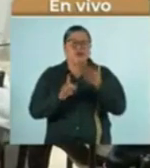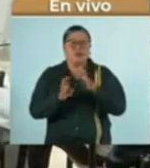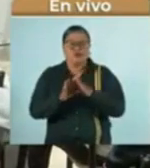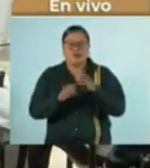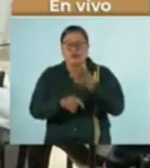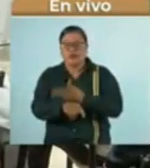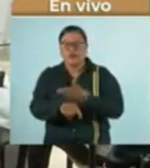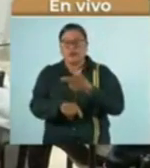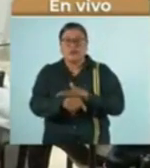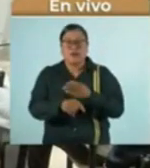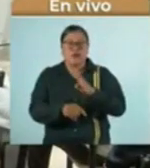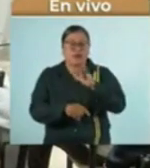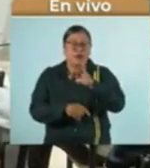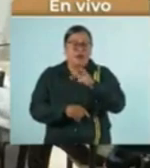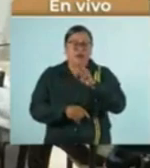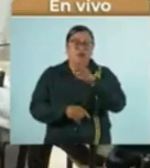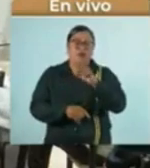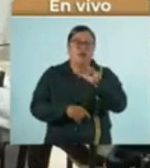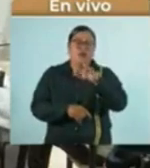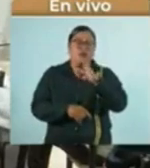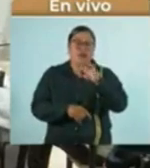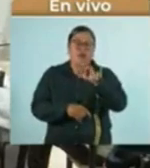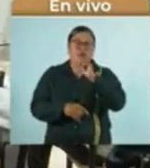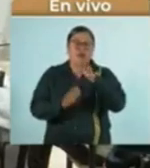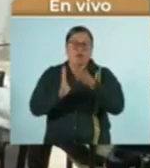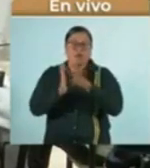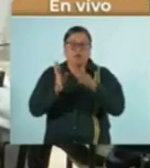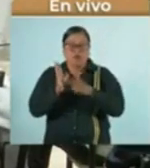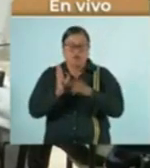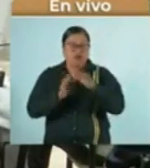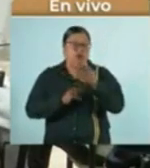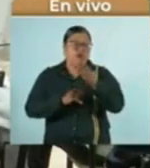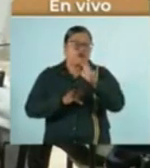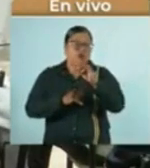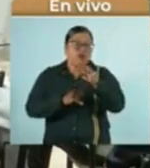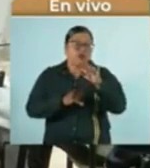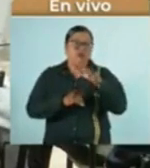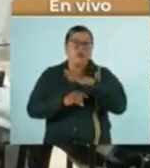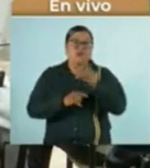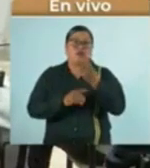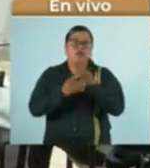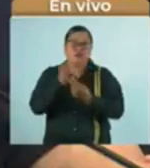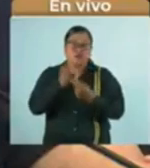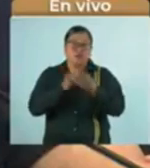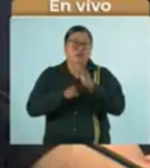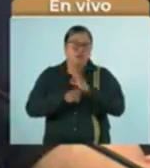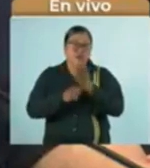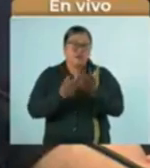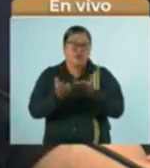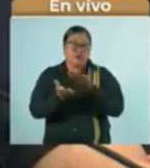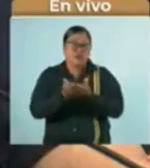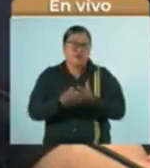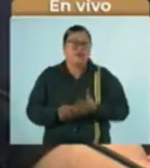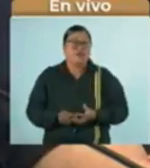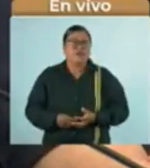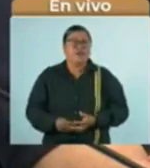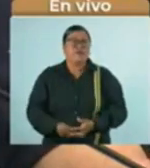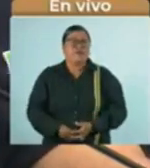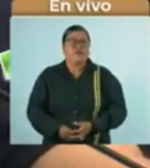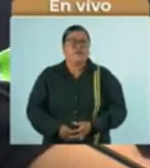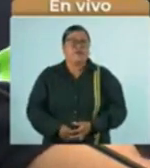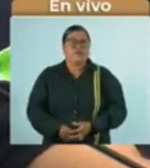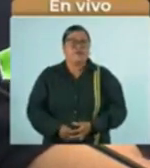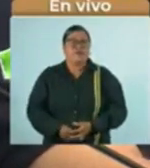regularización de Bajos de Arenal y en Santa María, Huatulco. La CONAM propone dos acciones vinculantes, por favor, así